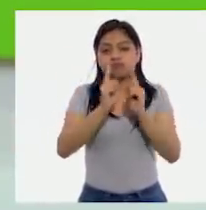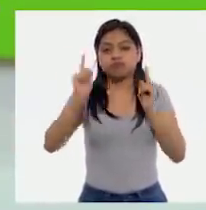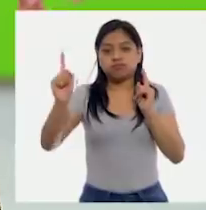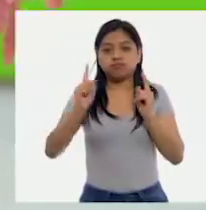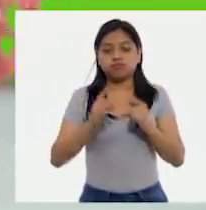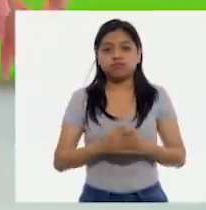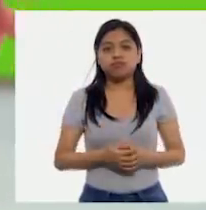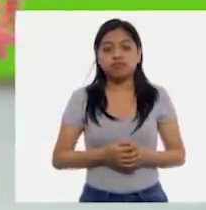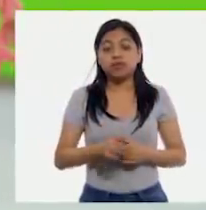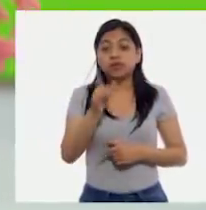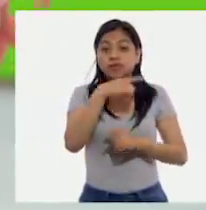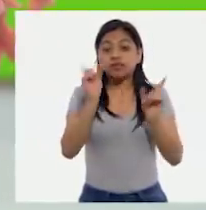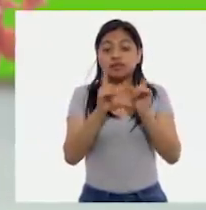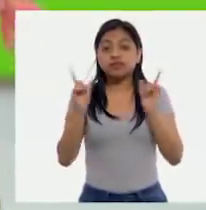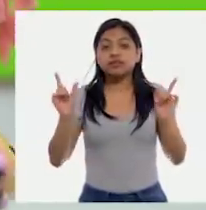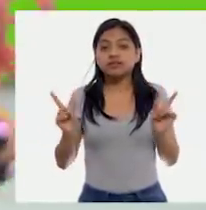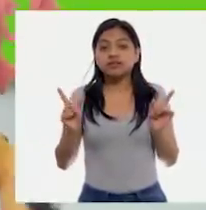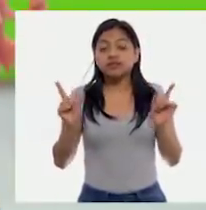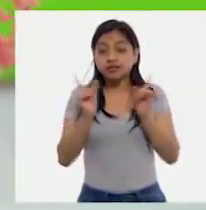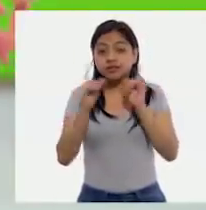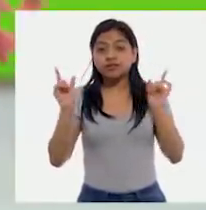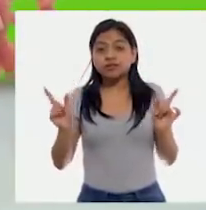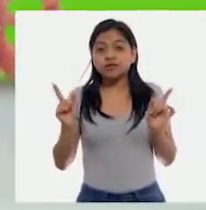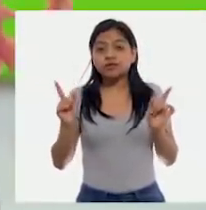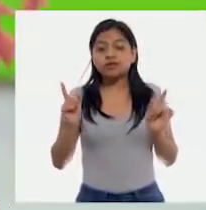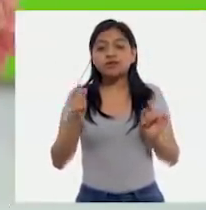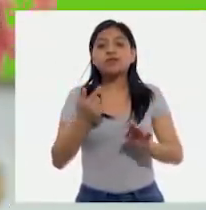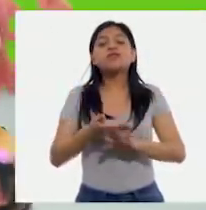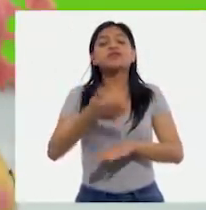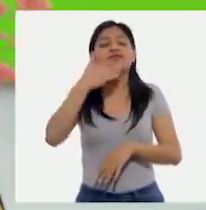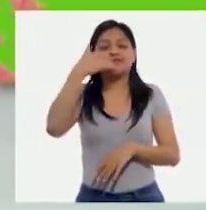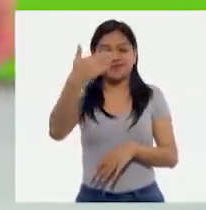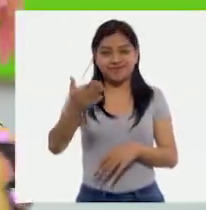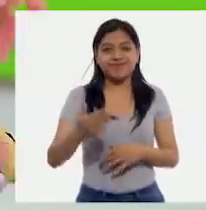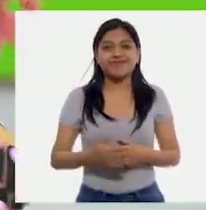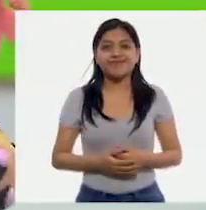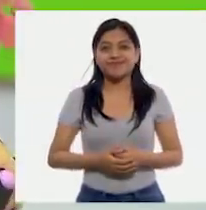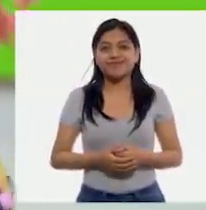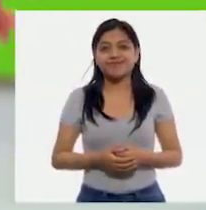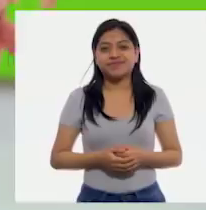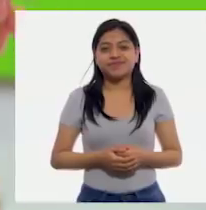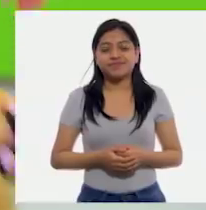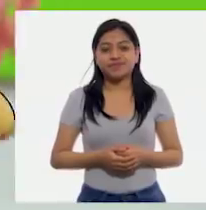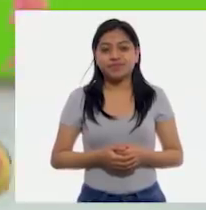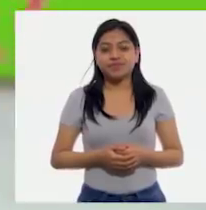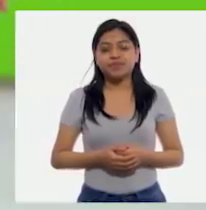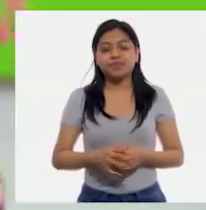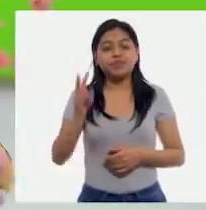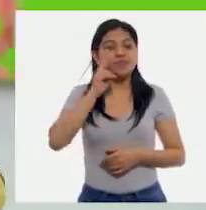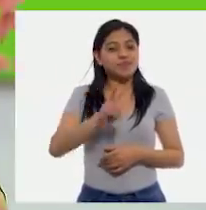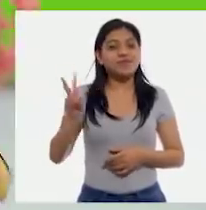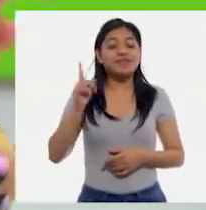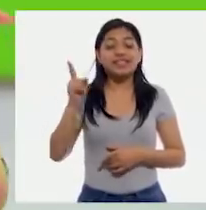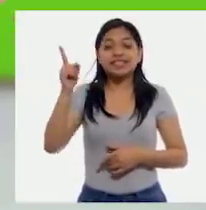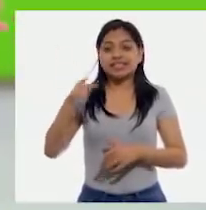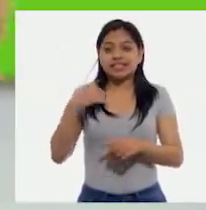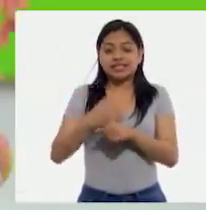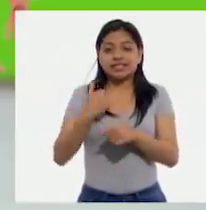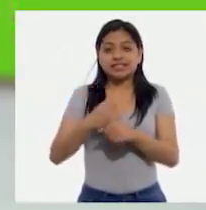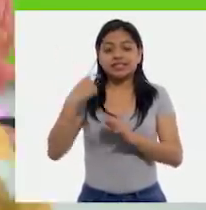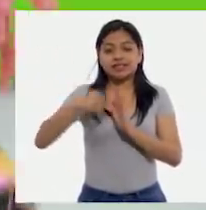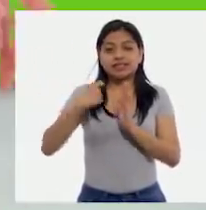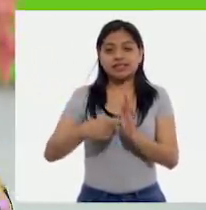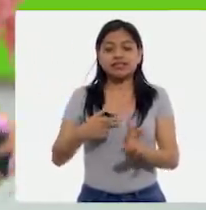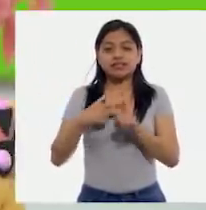distancia. ¿Listas? ¿Listos? ¡Muy bien! Veamos a continuación